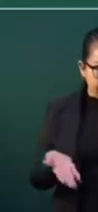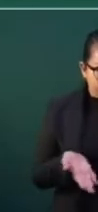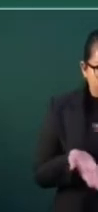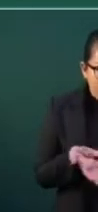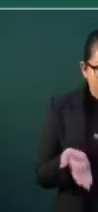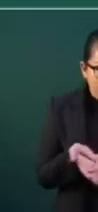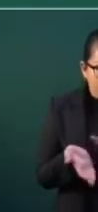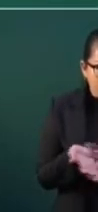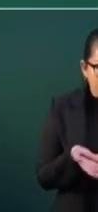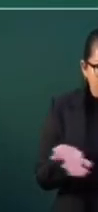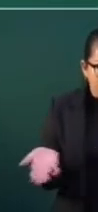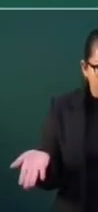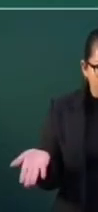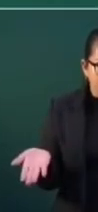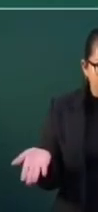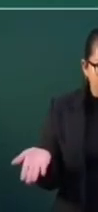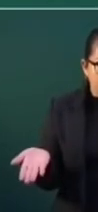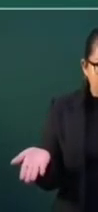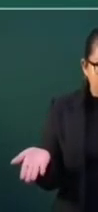tomar una decisión